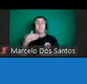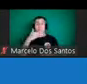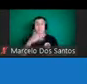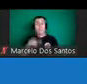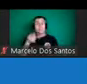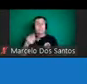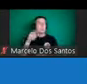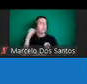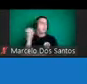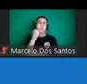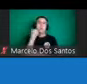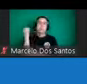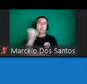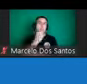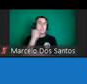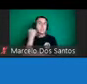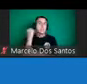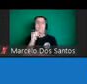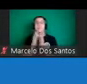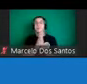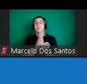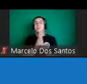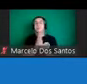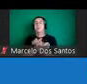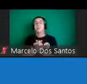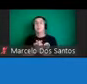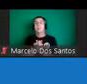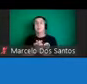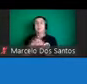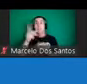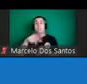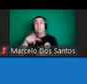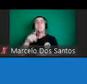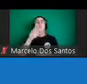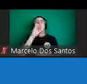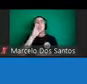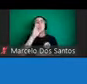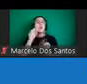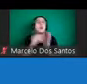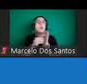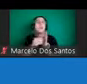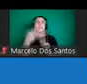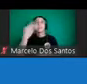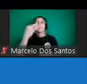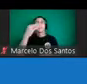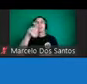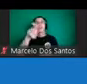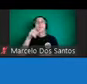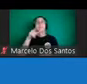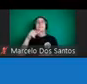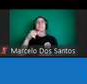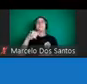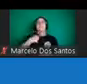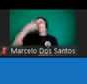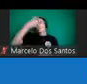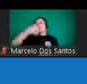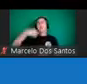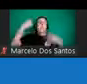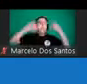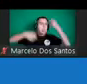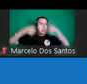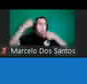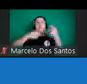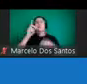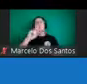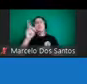importante. Y aquí es fundamental escucharle a la persona. La misma persona nos va a ir diciendo o dando las pautas de